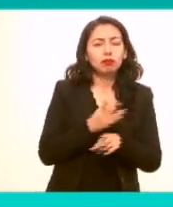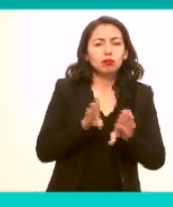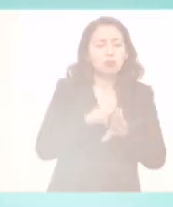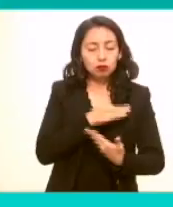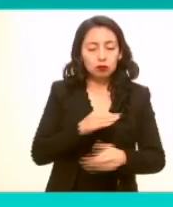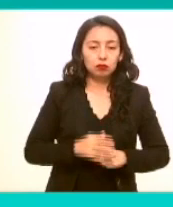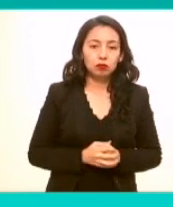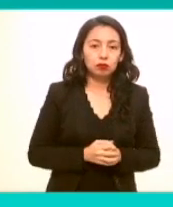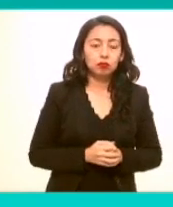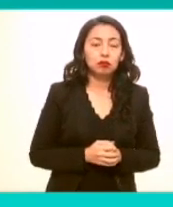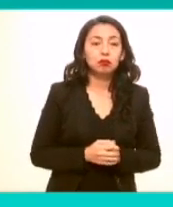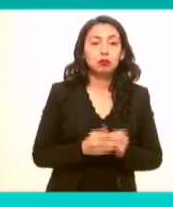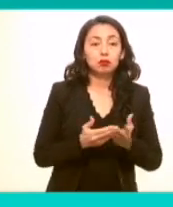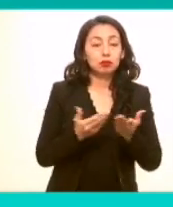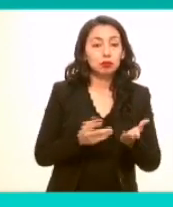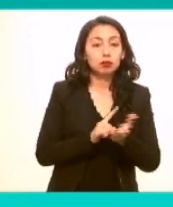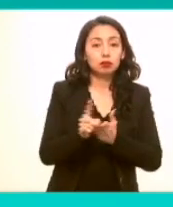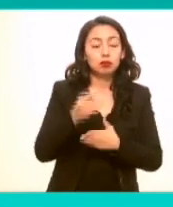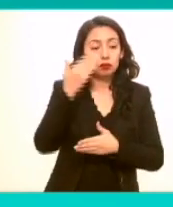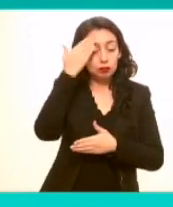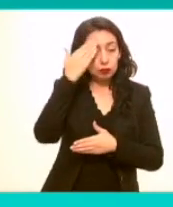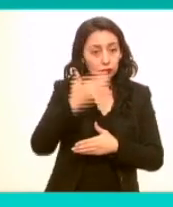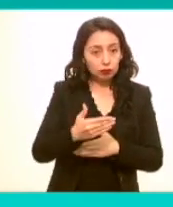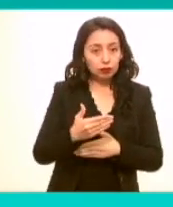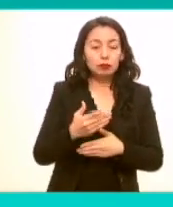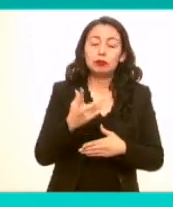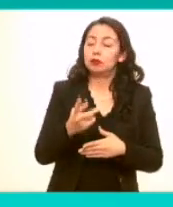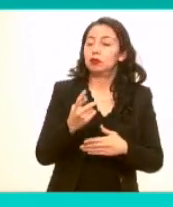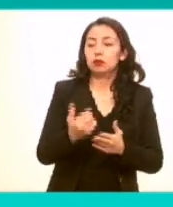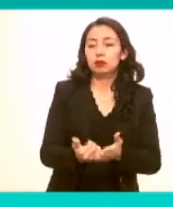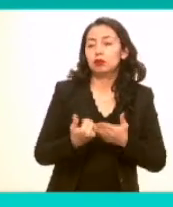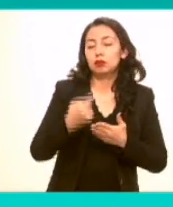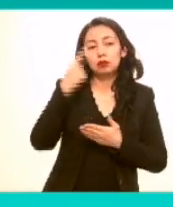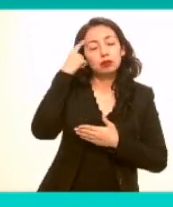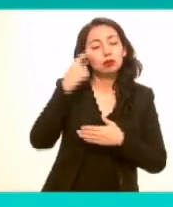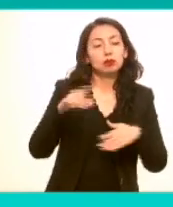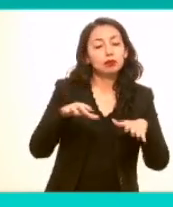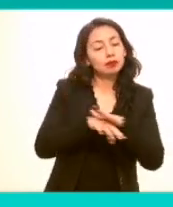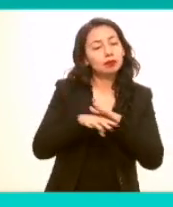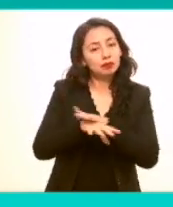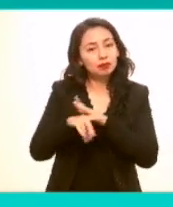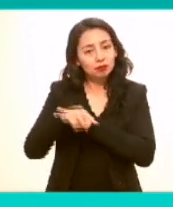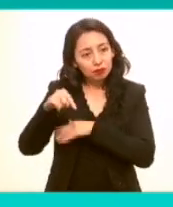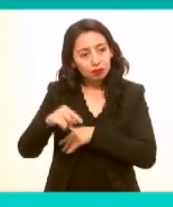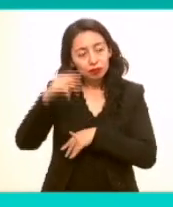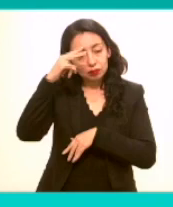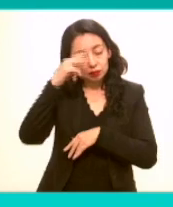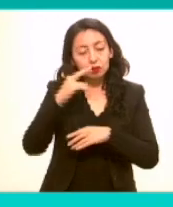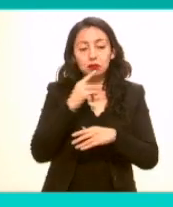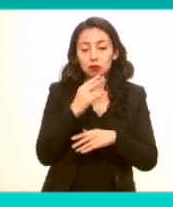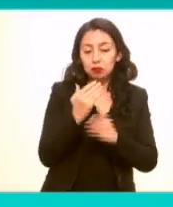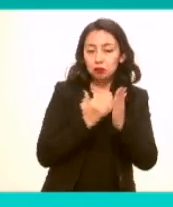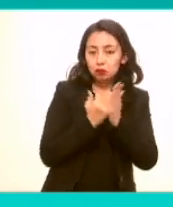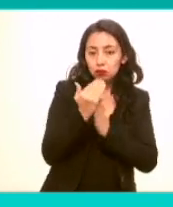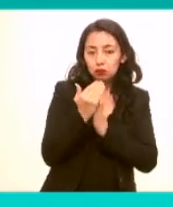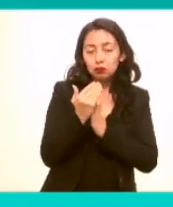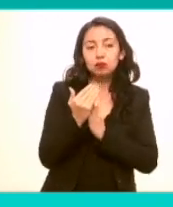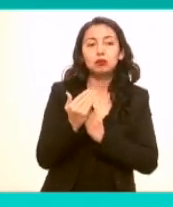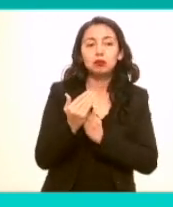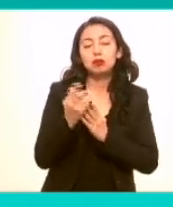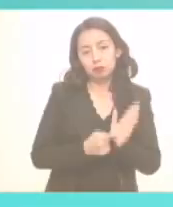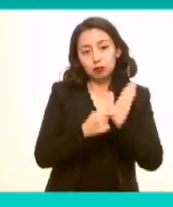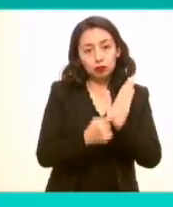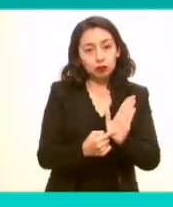util el derecho a saber agilizado esta transición democrática en México gracias al impulso de la